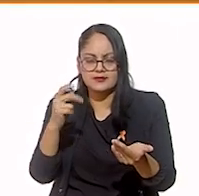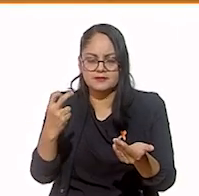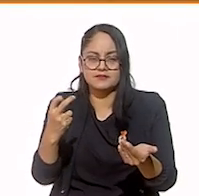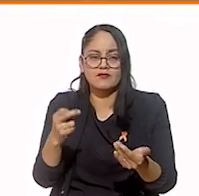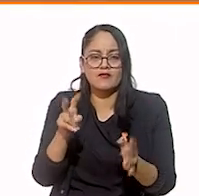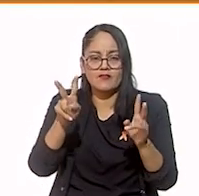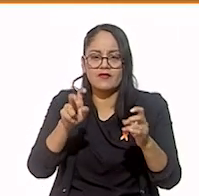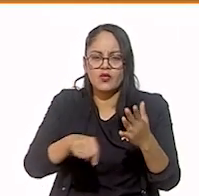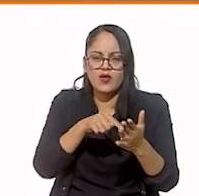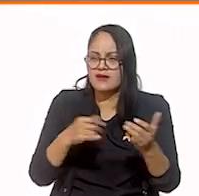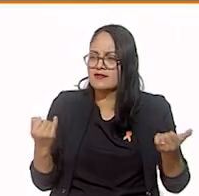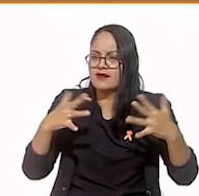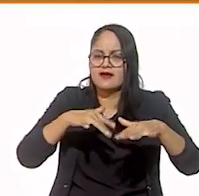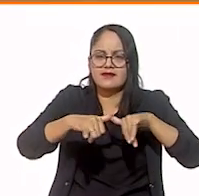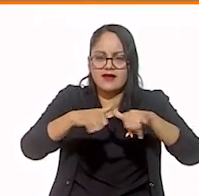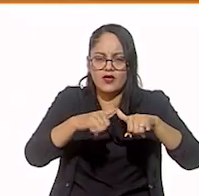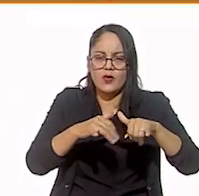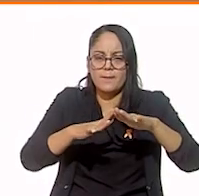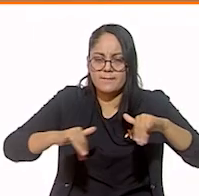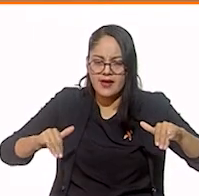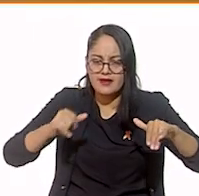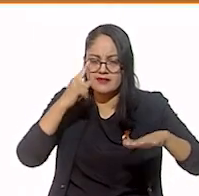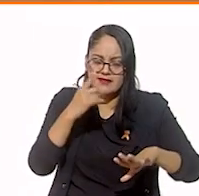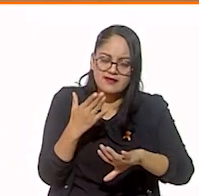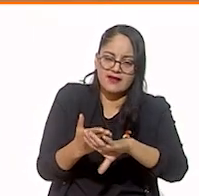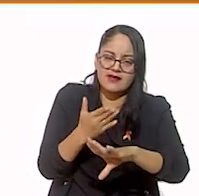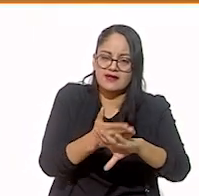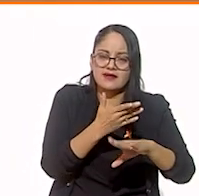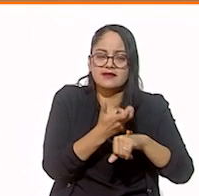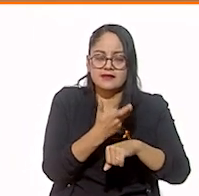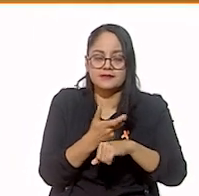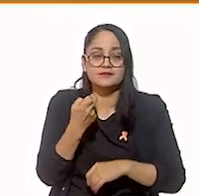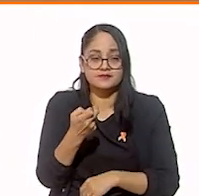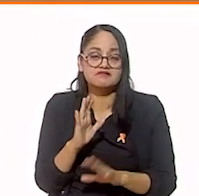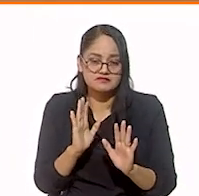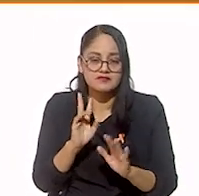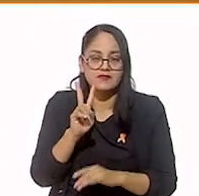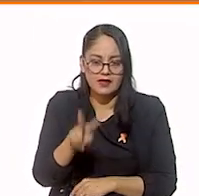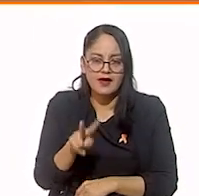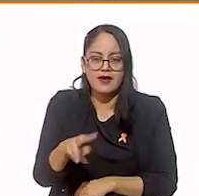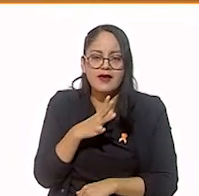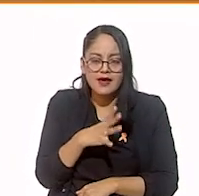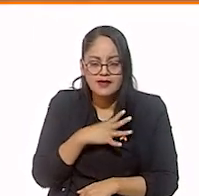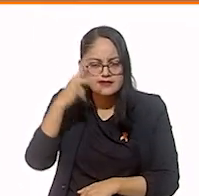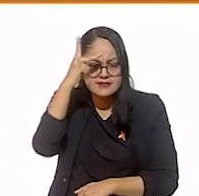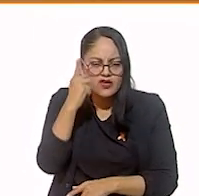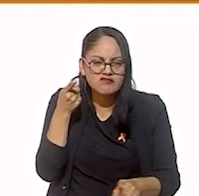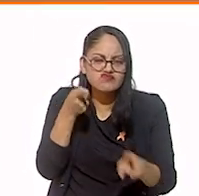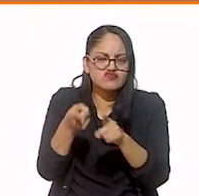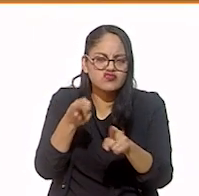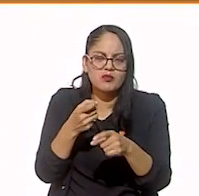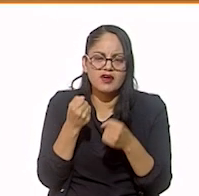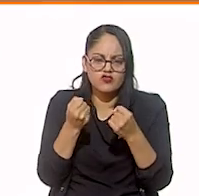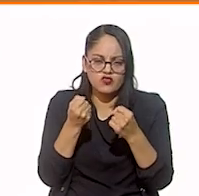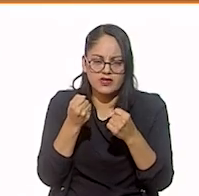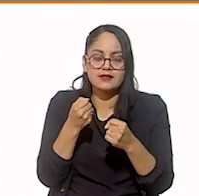de los espacios territoriales marítimos que han sido atacados por esta operación de los Estados Unidos. Ciertamente hay una operación psicológica muy fuerte en